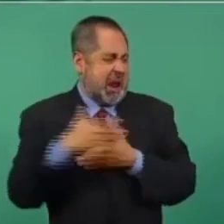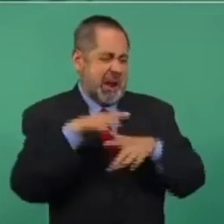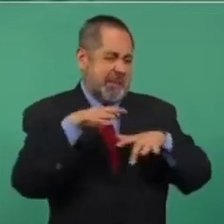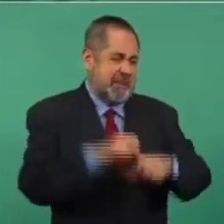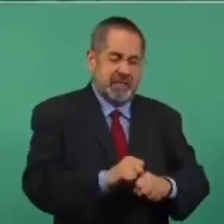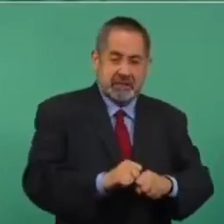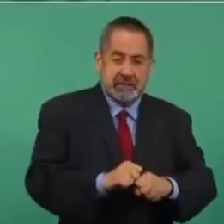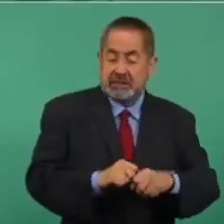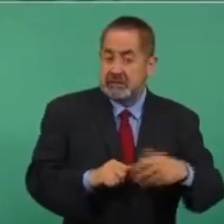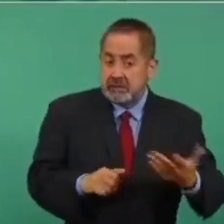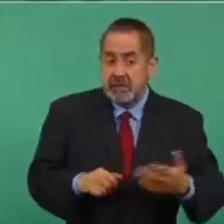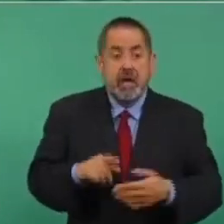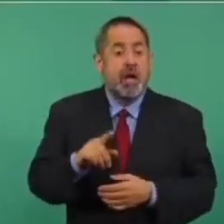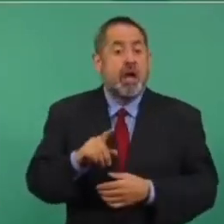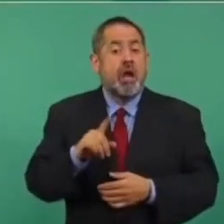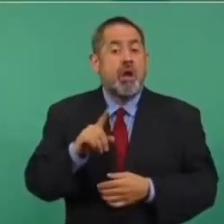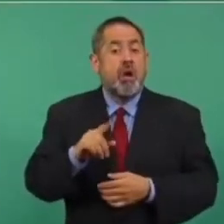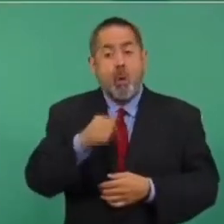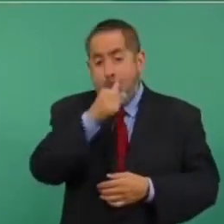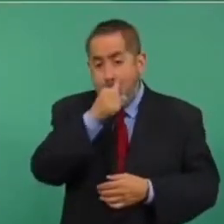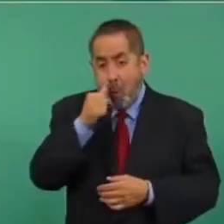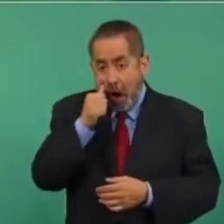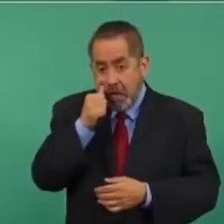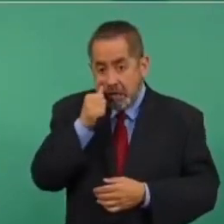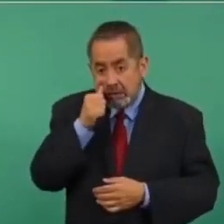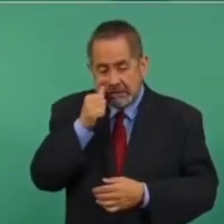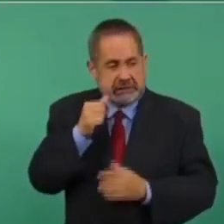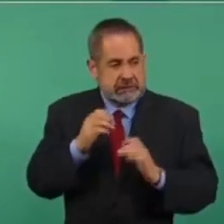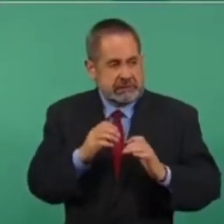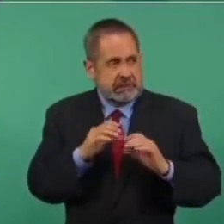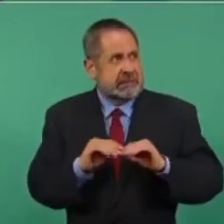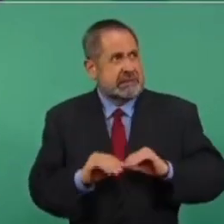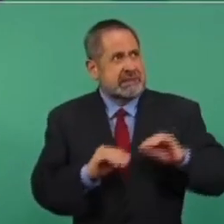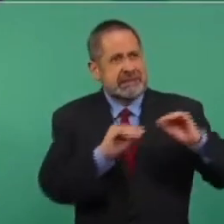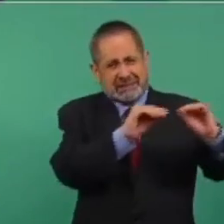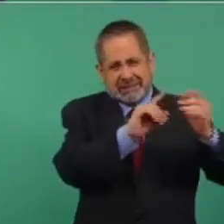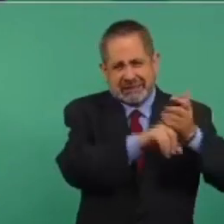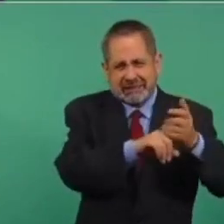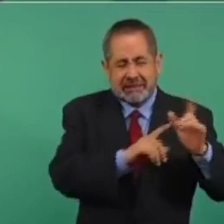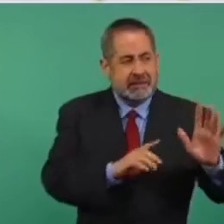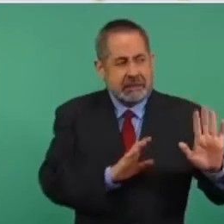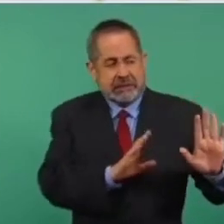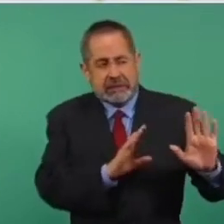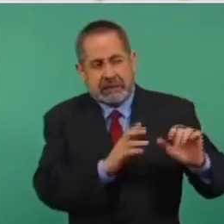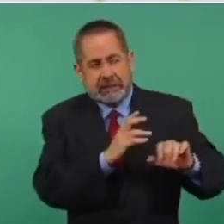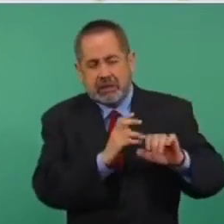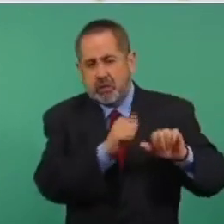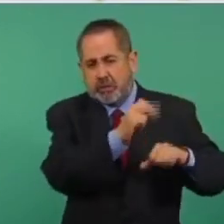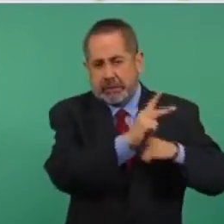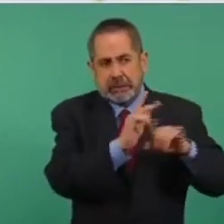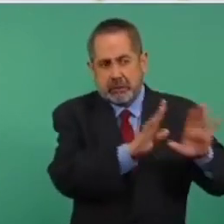y su esposa con sus hijos en el extranjero, y se mueren sus hijos y no los puede ver.